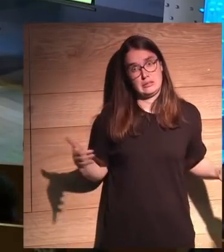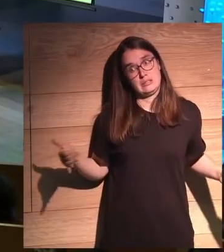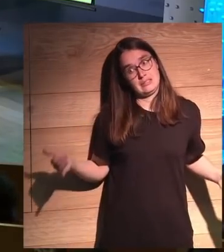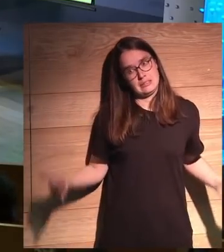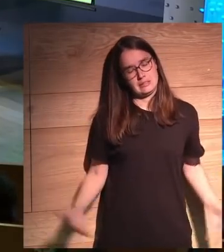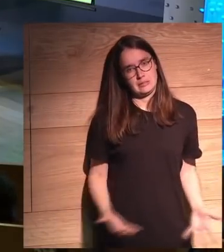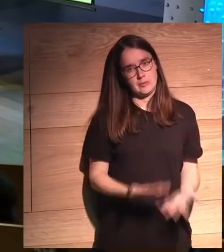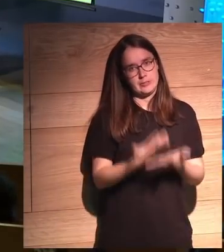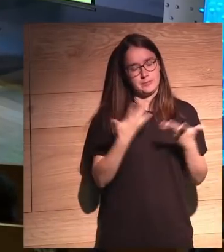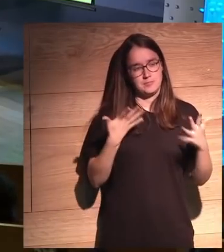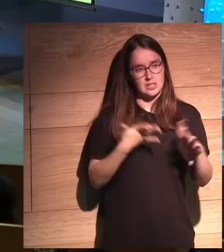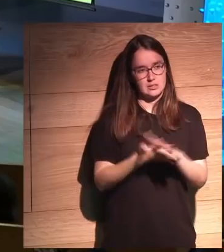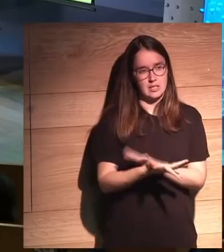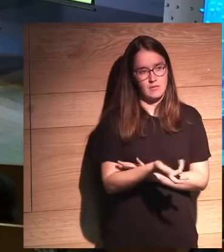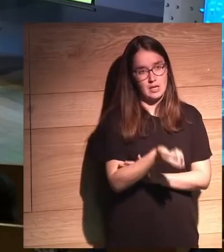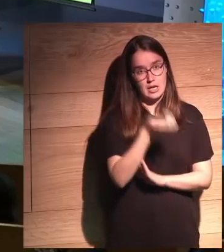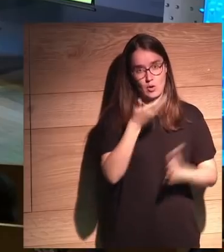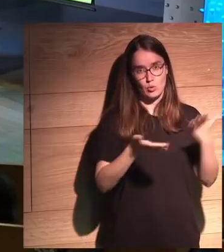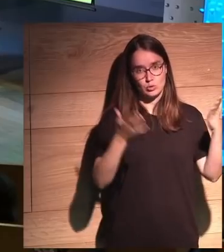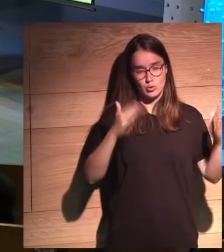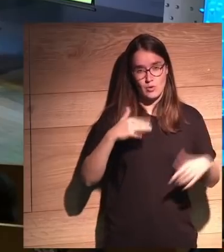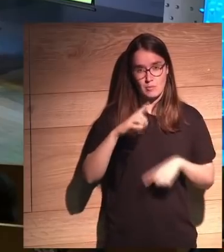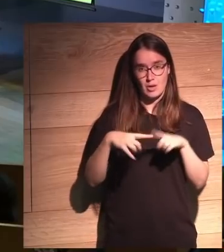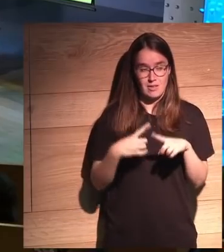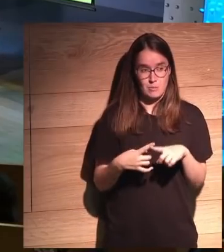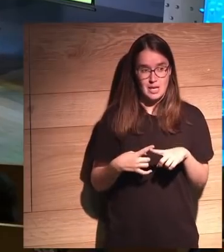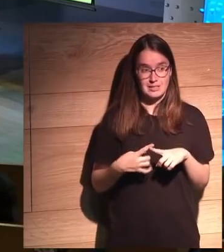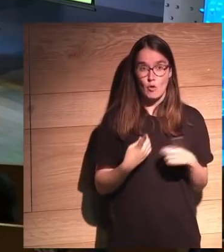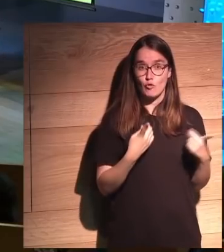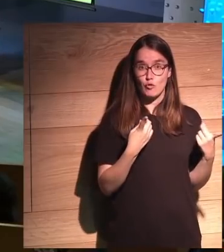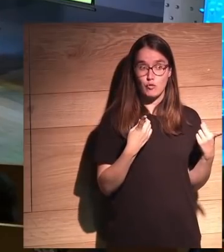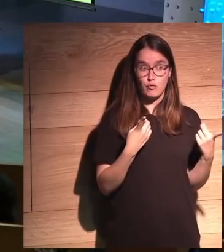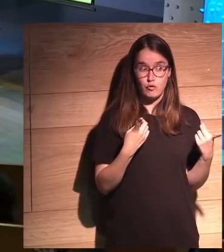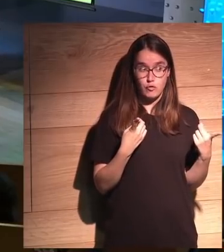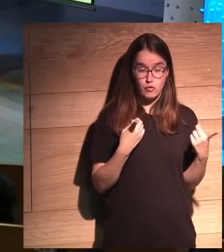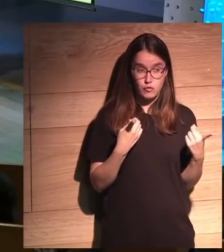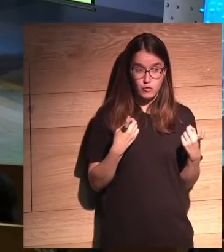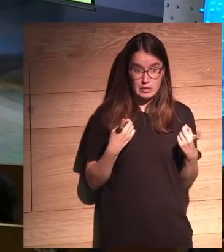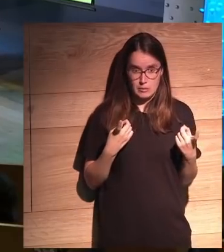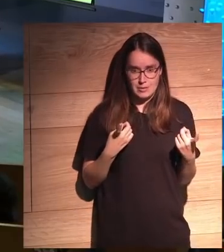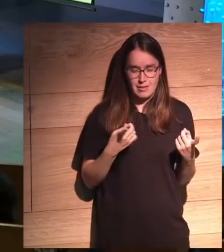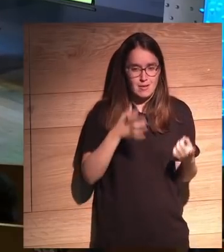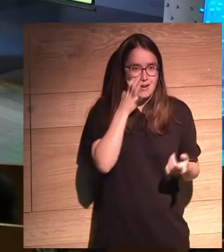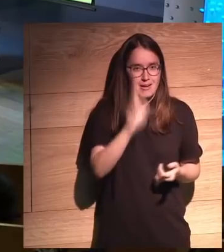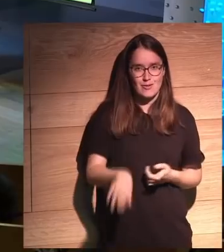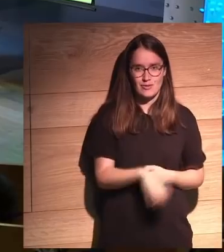luces es no solo injusta, sino que además falta la verdad,